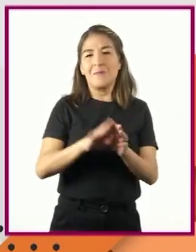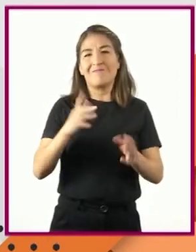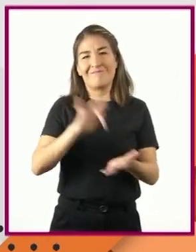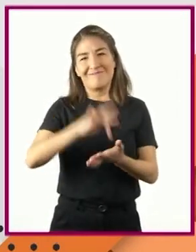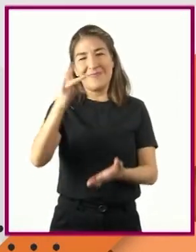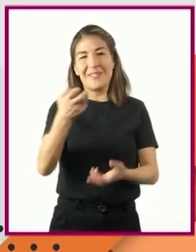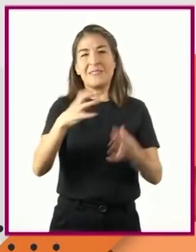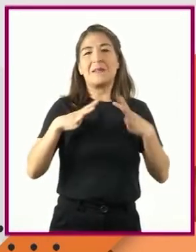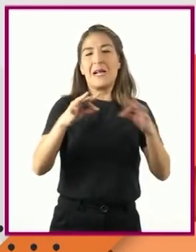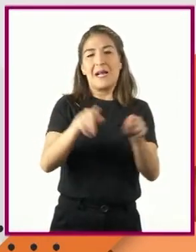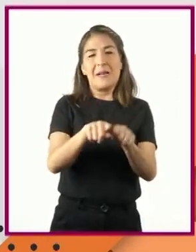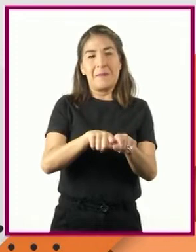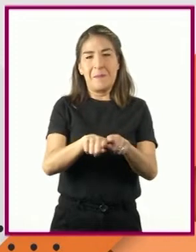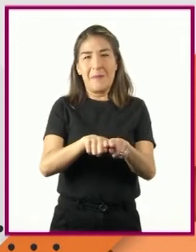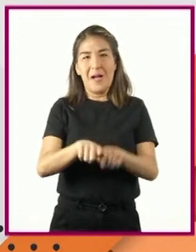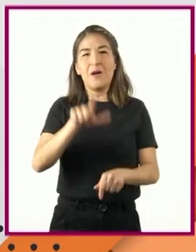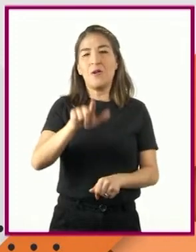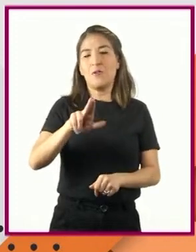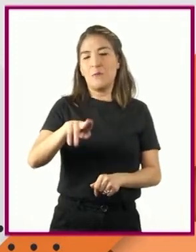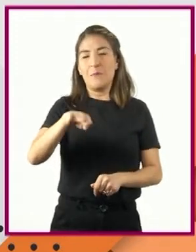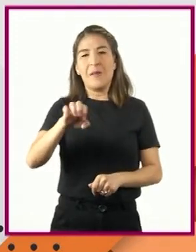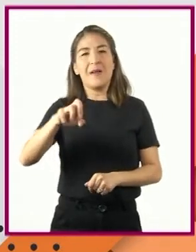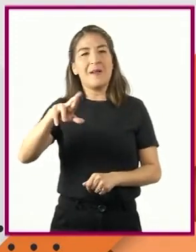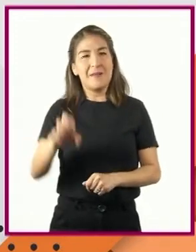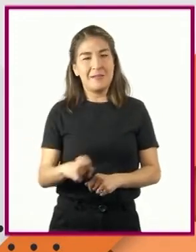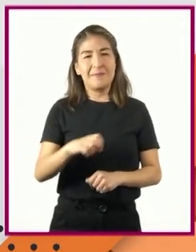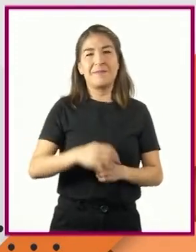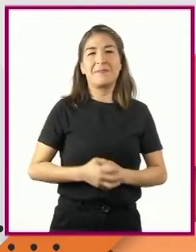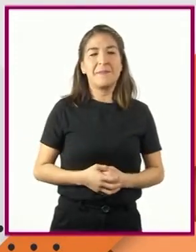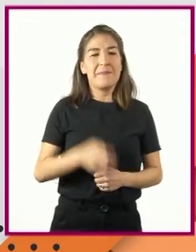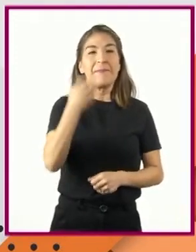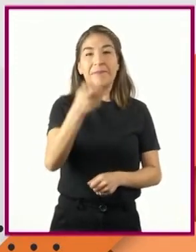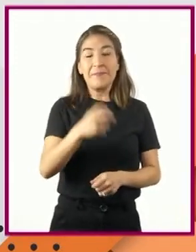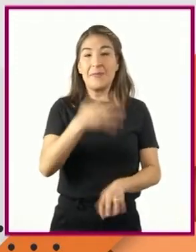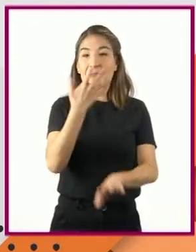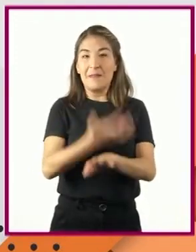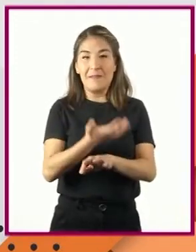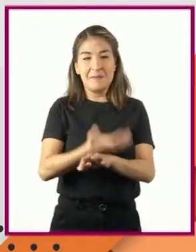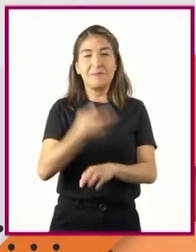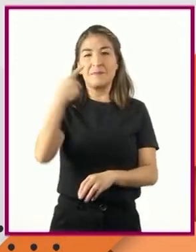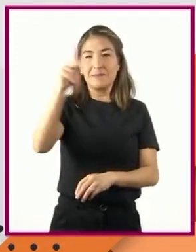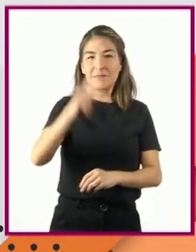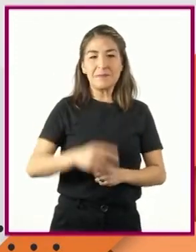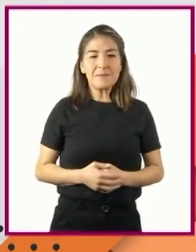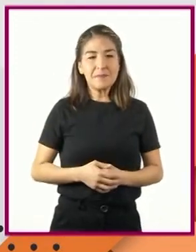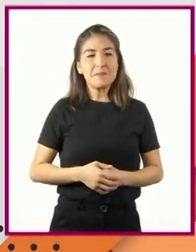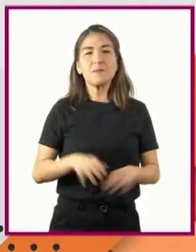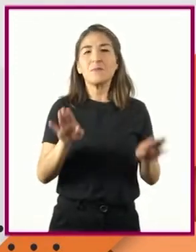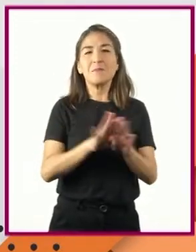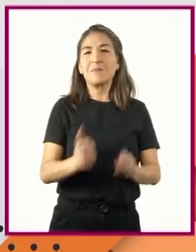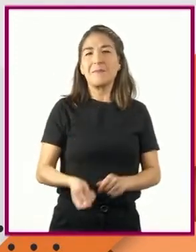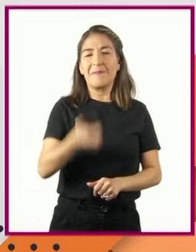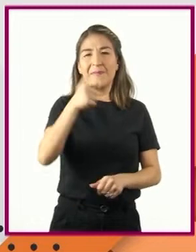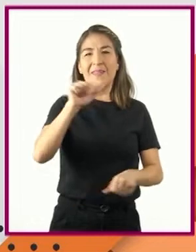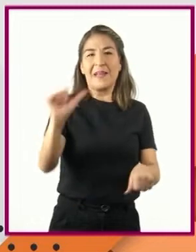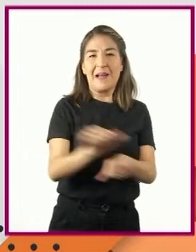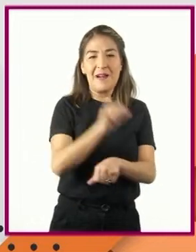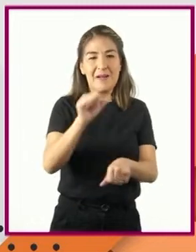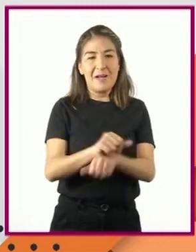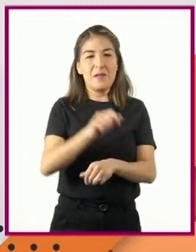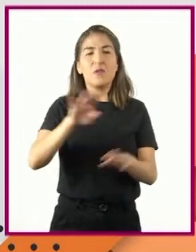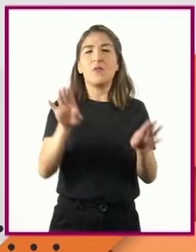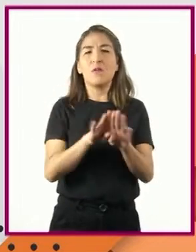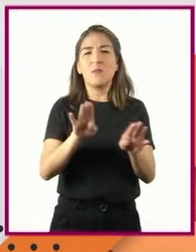de los hermanos Lumière y Edison. En los Estados Unidos de América se ve circular automóviles